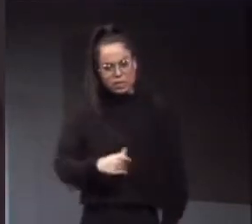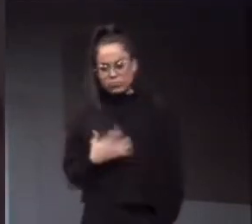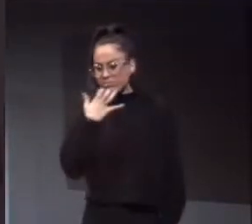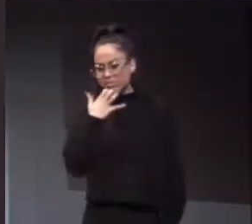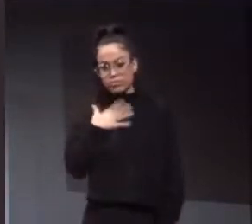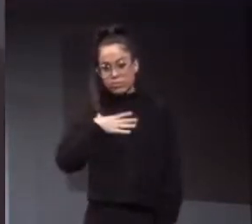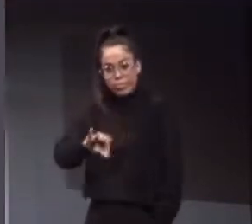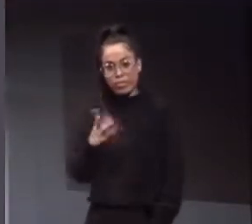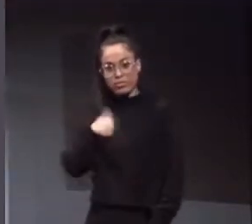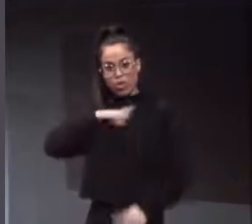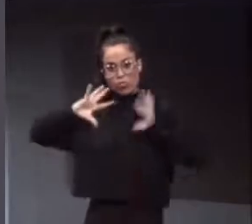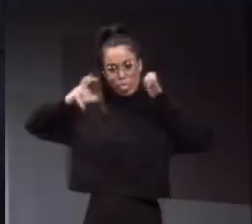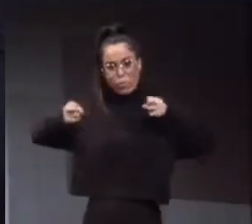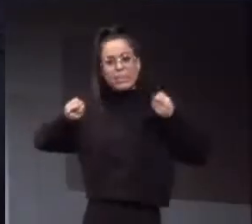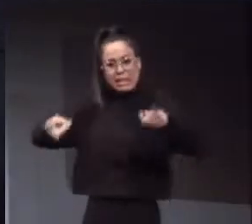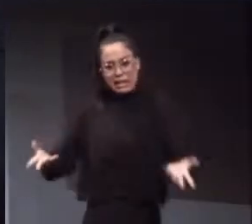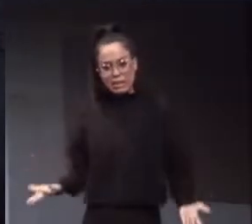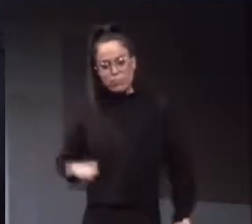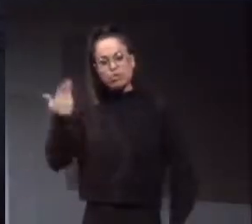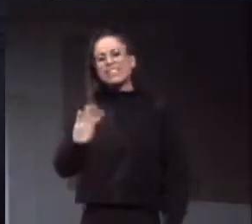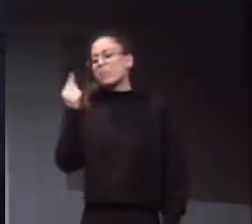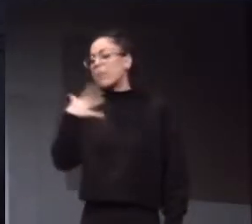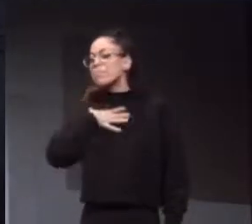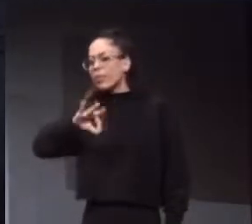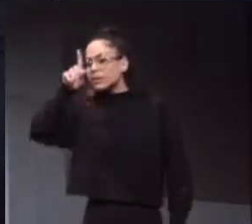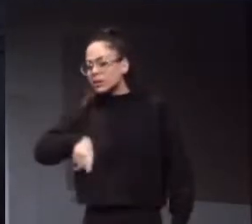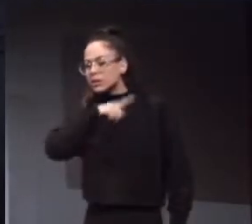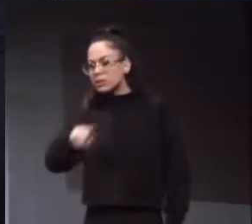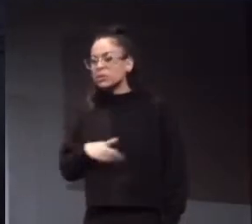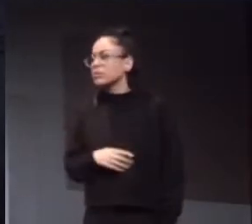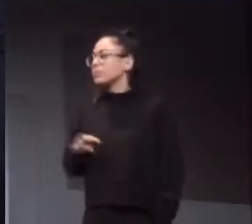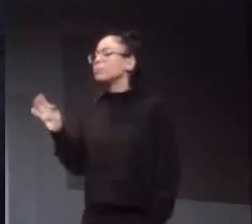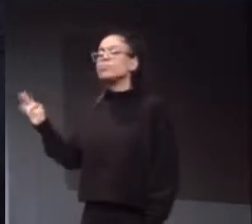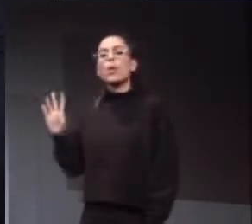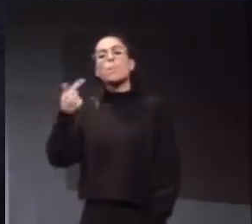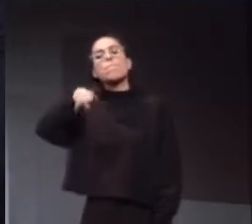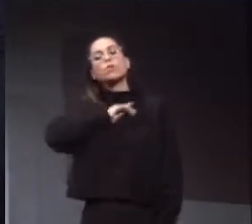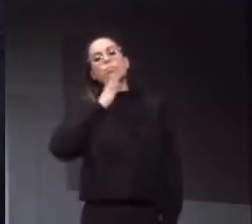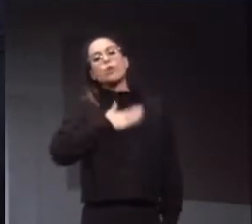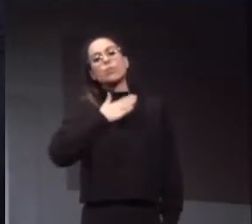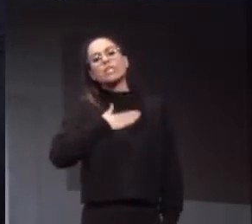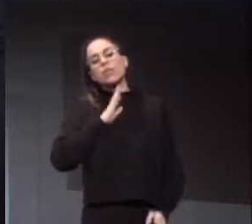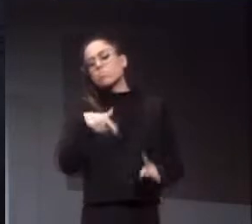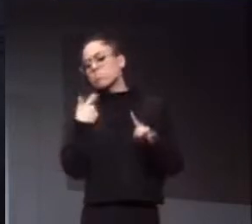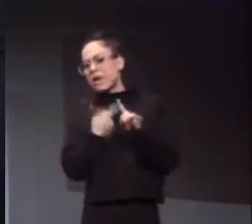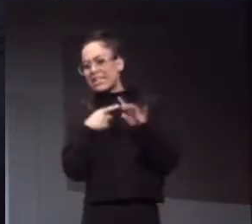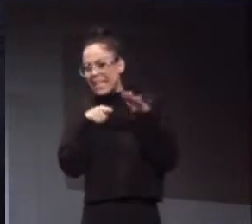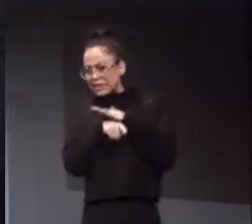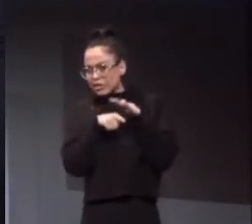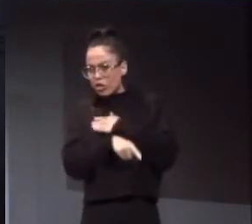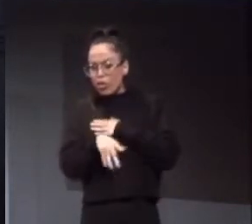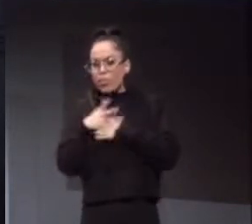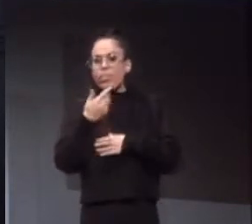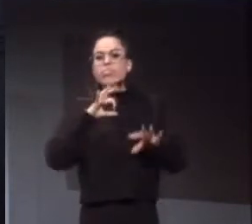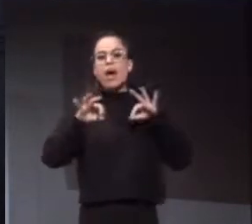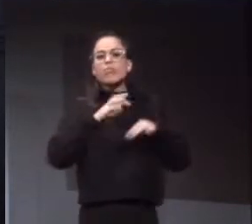esfuerzo bueno de hecho vosotros lo acaba de mencionar esos propietarios y gestores de los medios de producción en teatros del barrio si vosotros